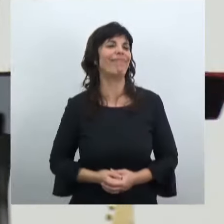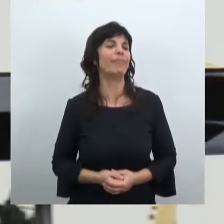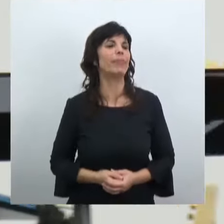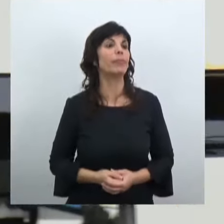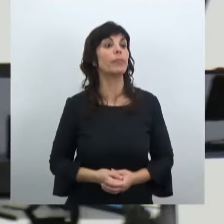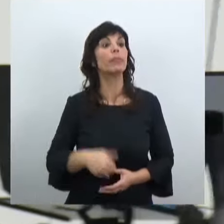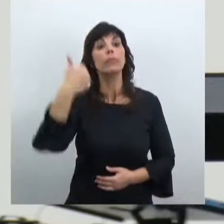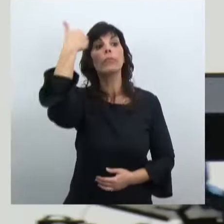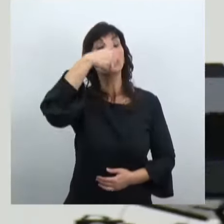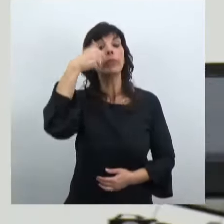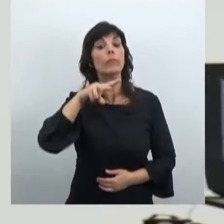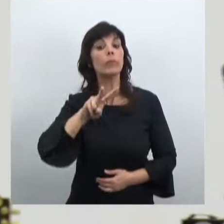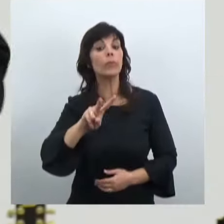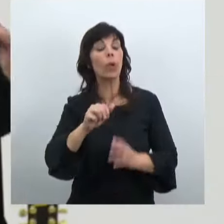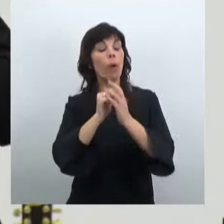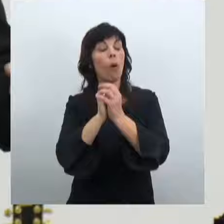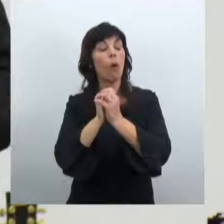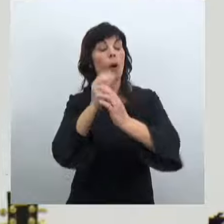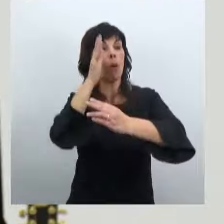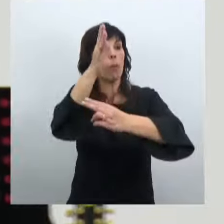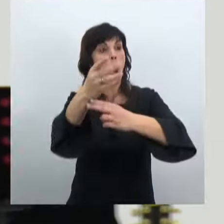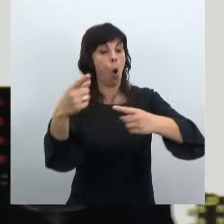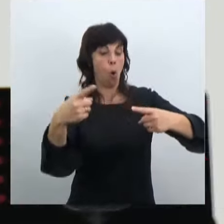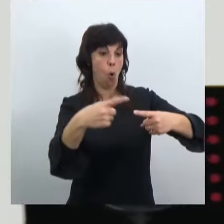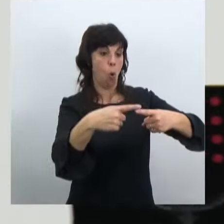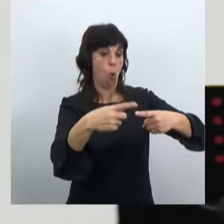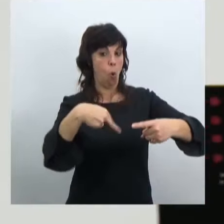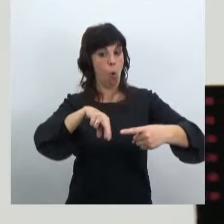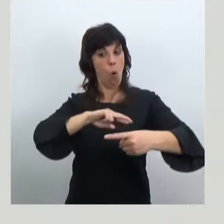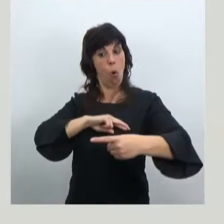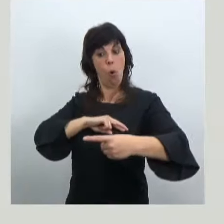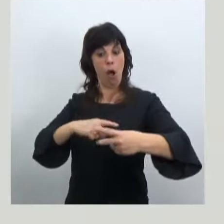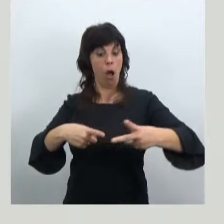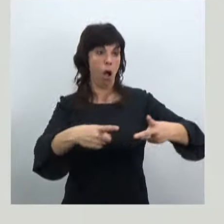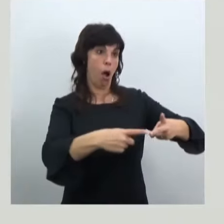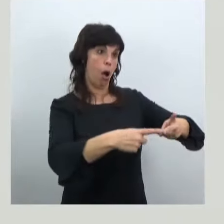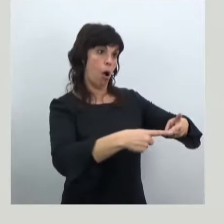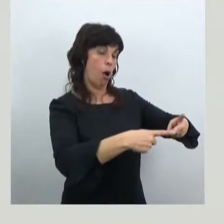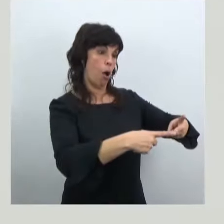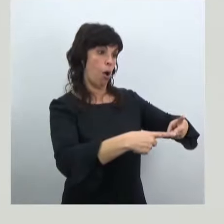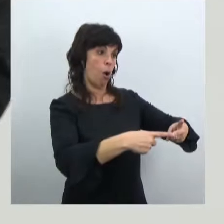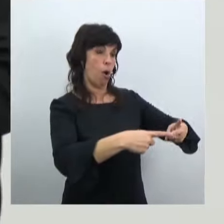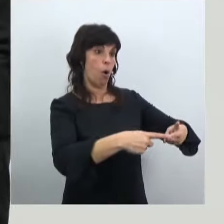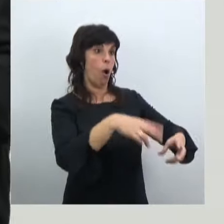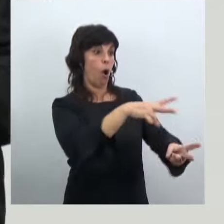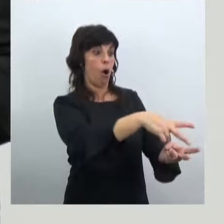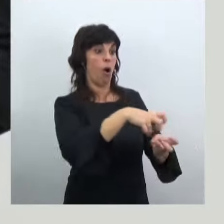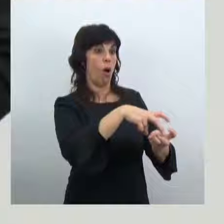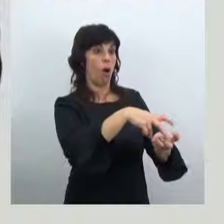Dos hombres subieron a orar. El uno era religioso y el otro no tenía nada de religión. Era recaudador de